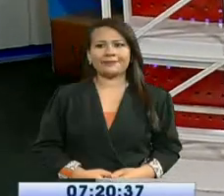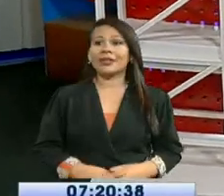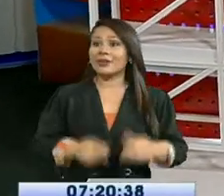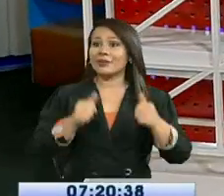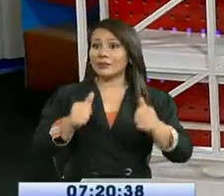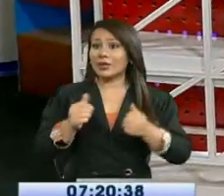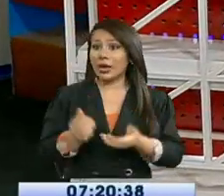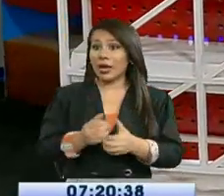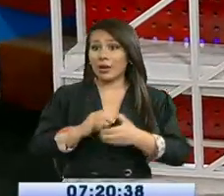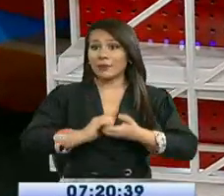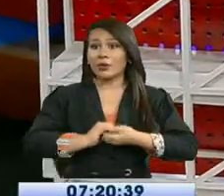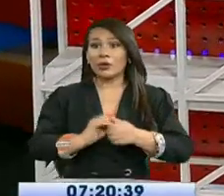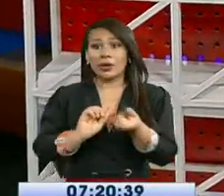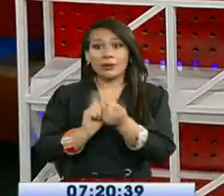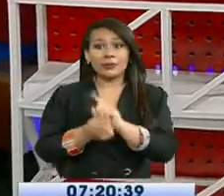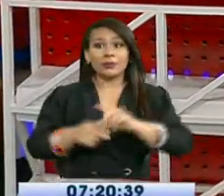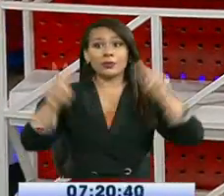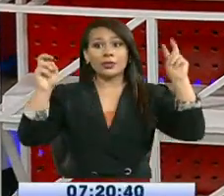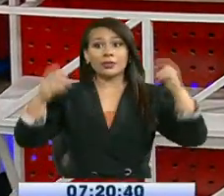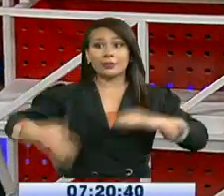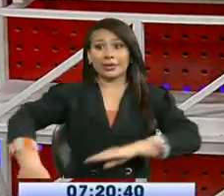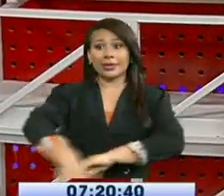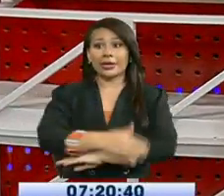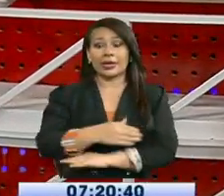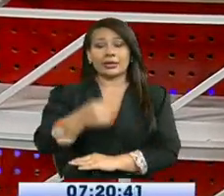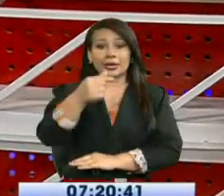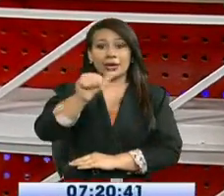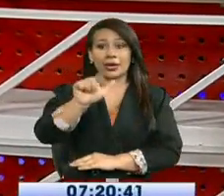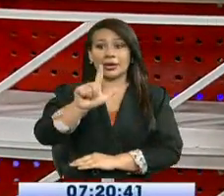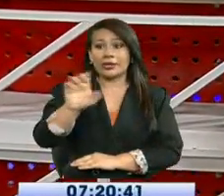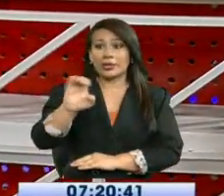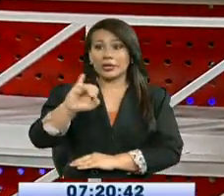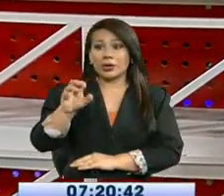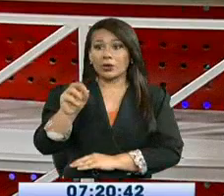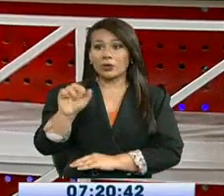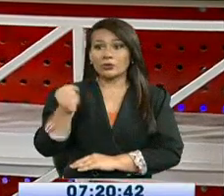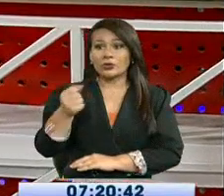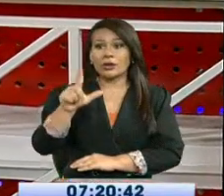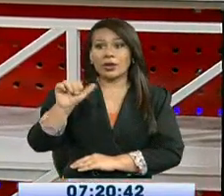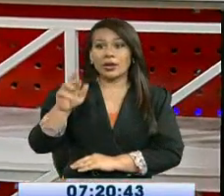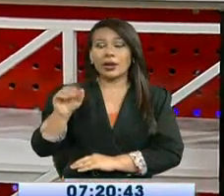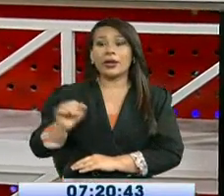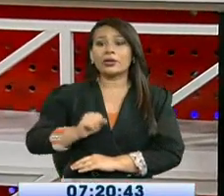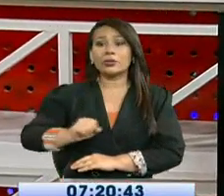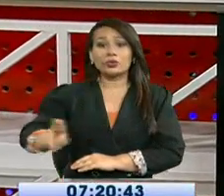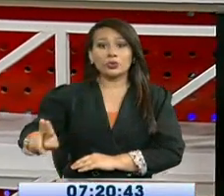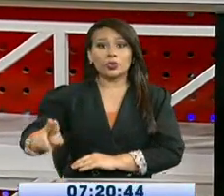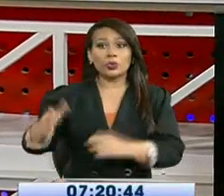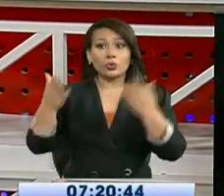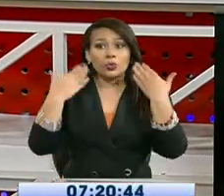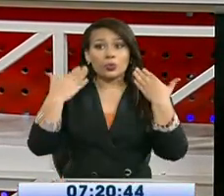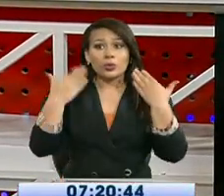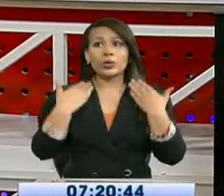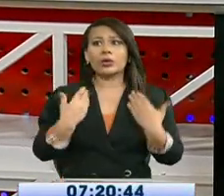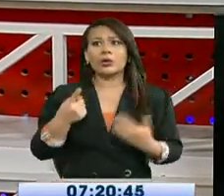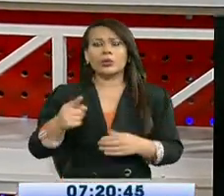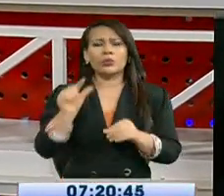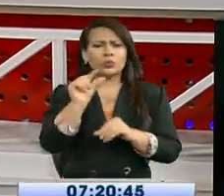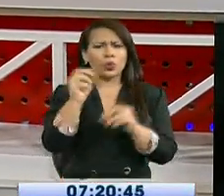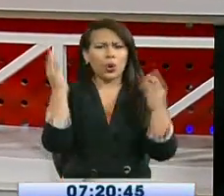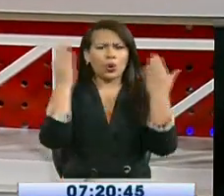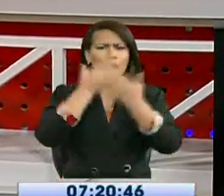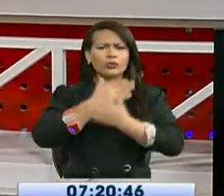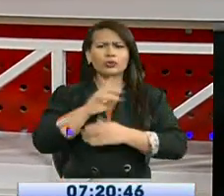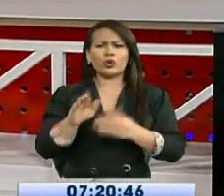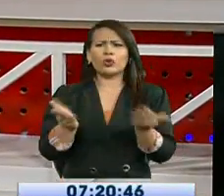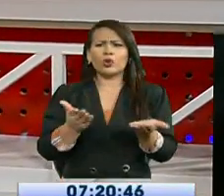Bien amigos, cambiamos de tema para contarles que en las calles Gallegos Lara y Francisco de Marcos, al sur de Guayaquil, ocurrió un hecho confuso donde un